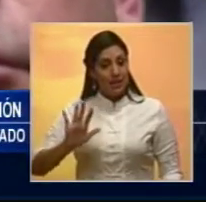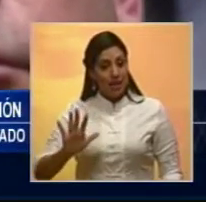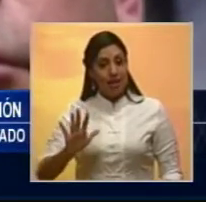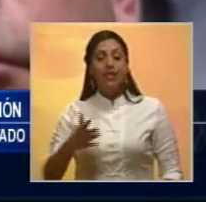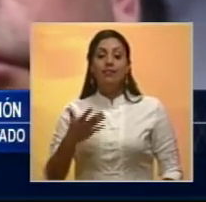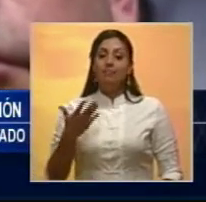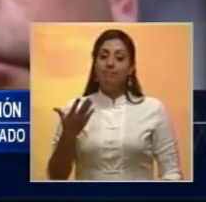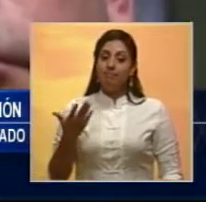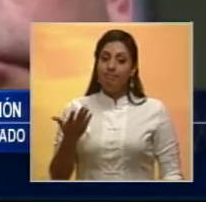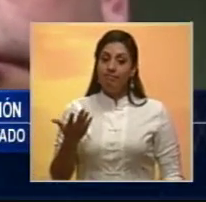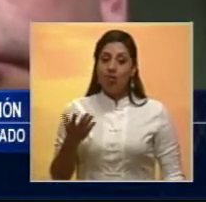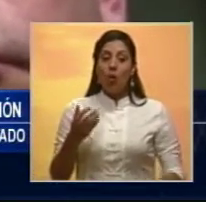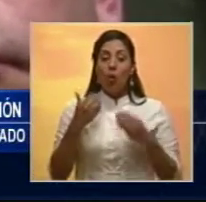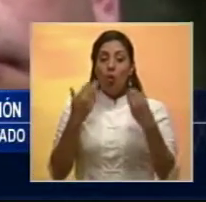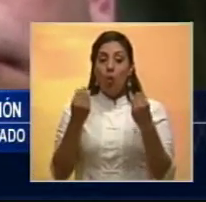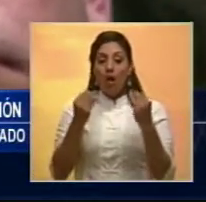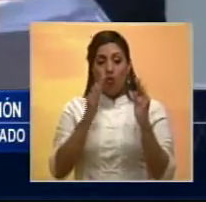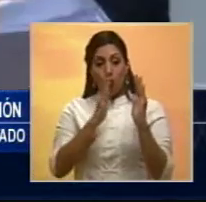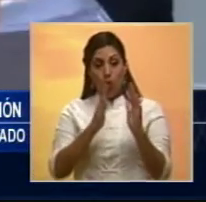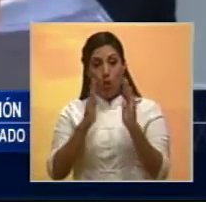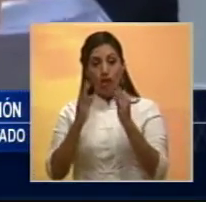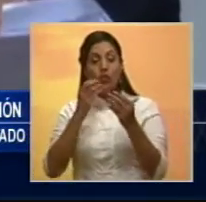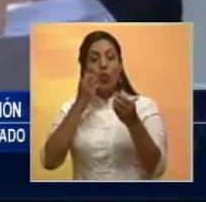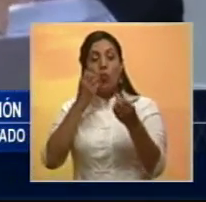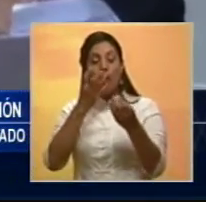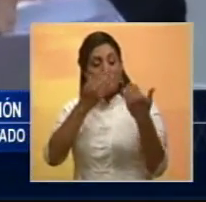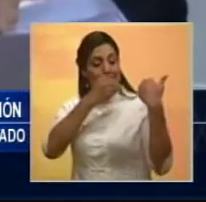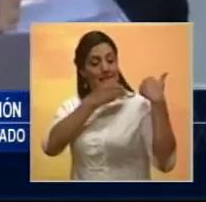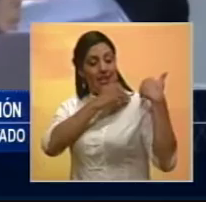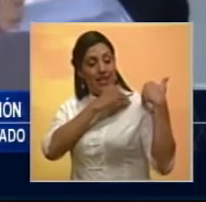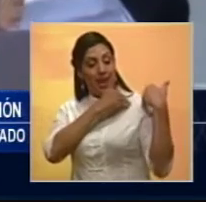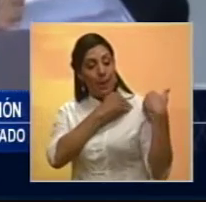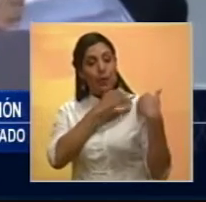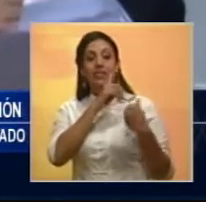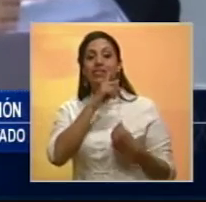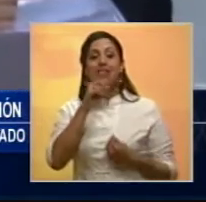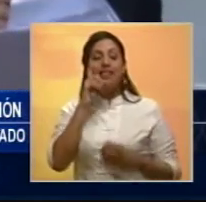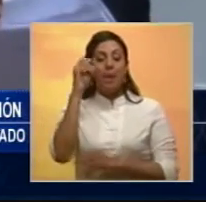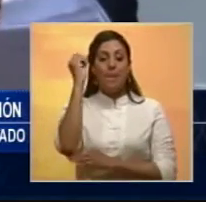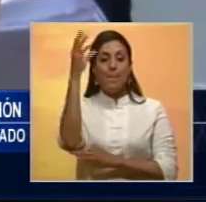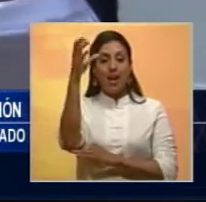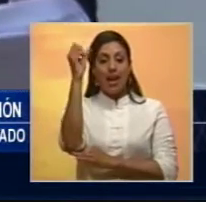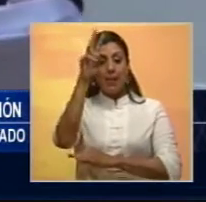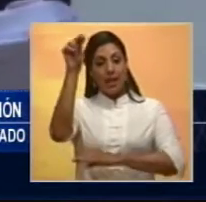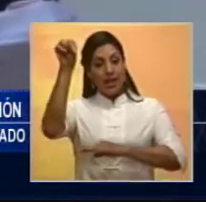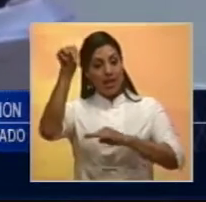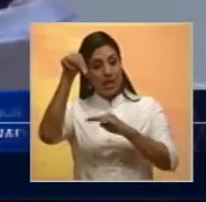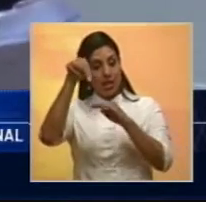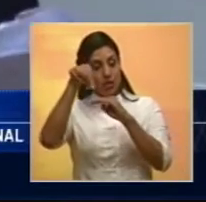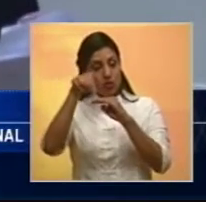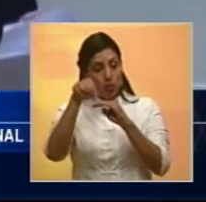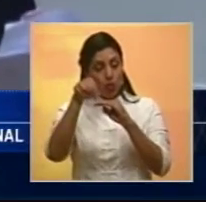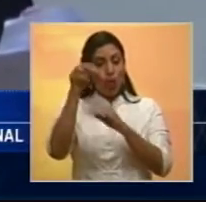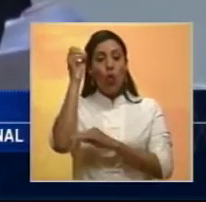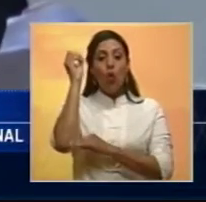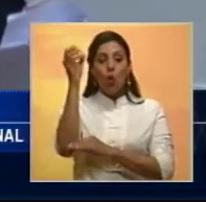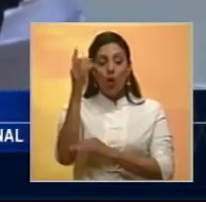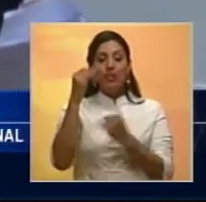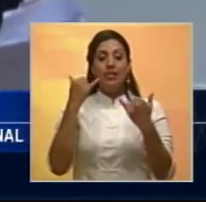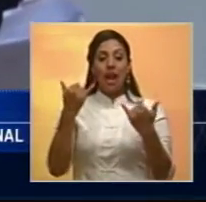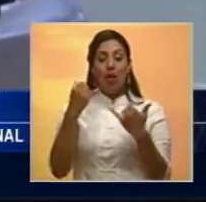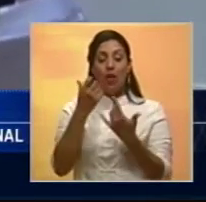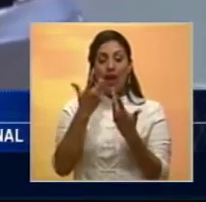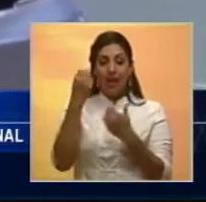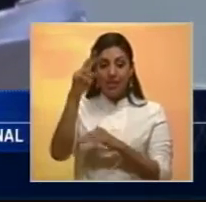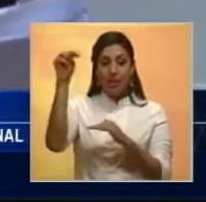esta manera, cuando el órgano que declara la responsabilidad es el órgano parlamentario nacional, Congreso y ahora